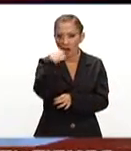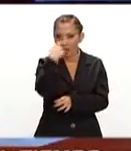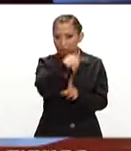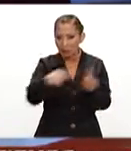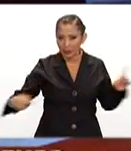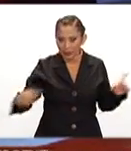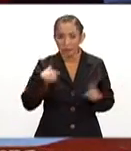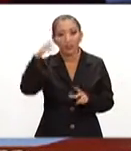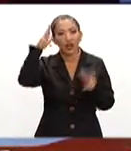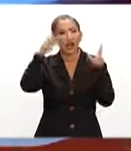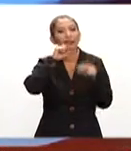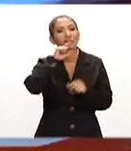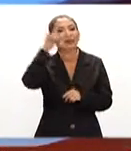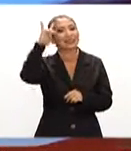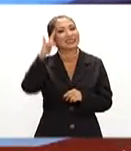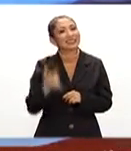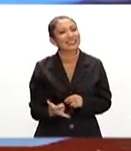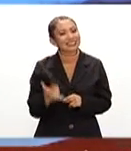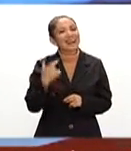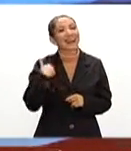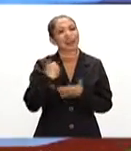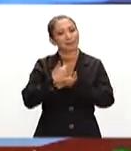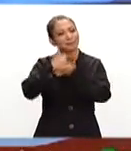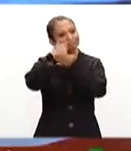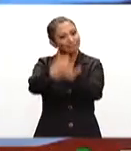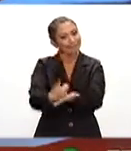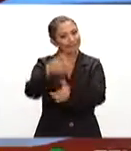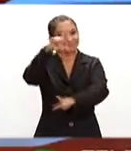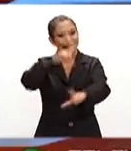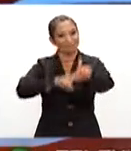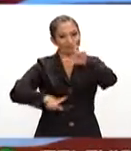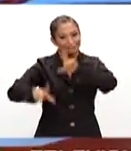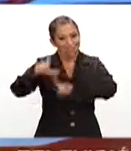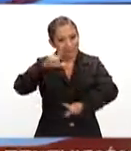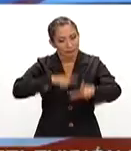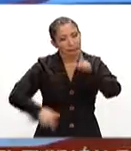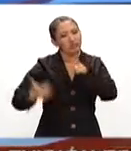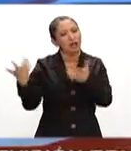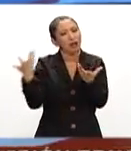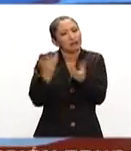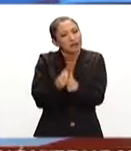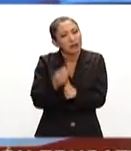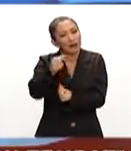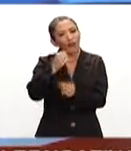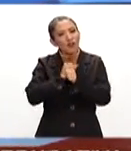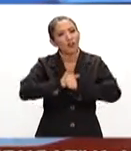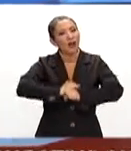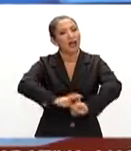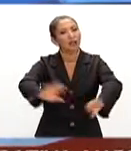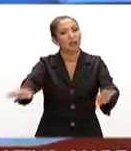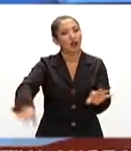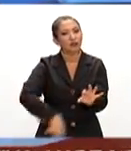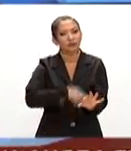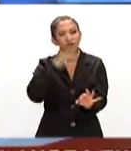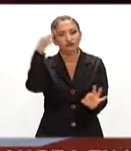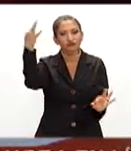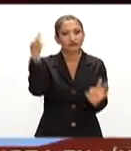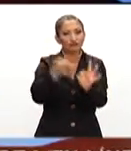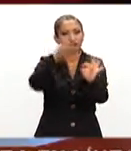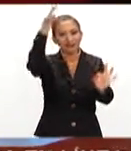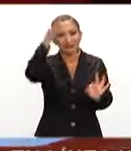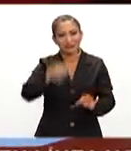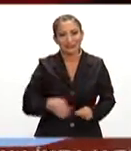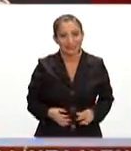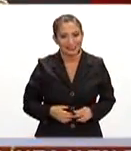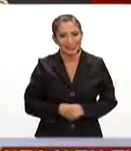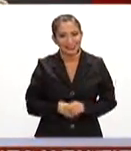y media. Saludo con mucho gusto a Griselda Yebra, quien se encuentra en la lengua de señas. Acompáñenos, este es su informativo, le tenemos la noticia